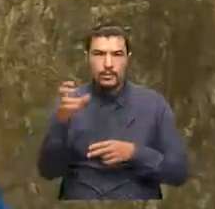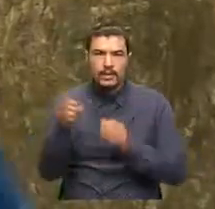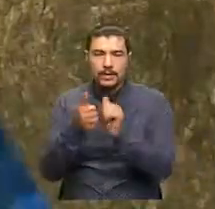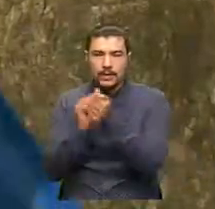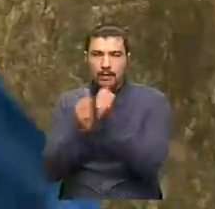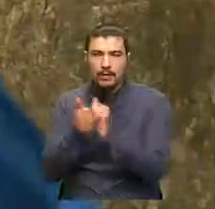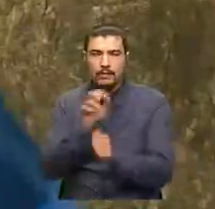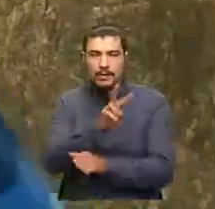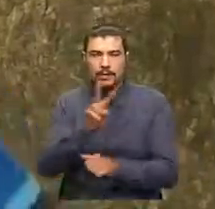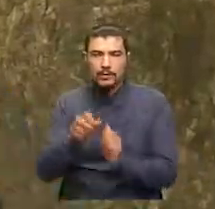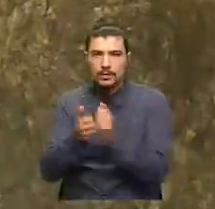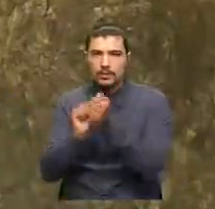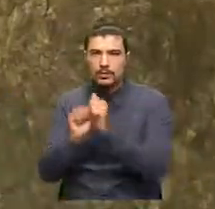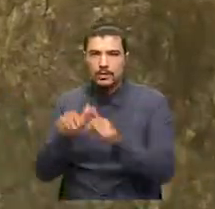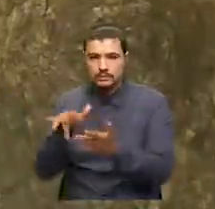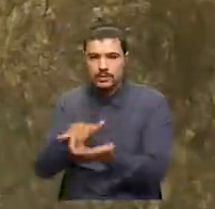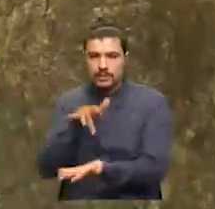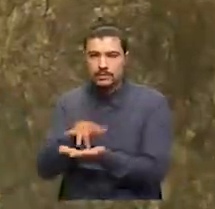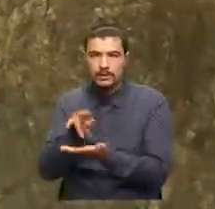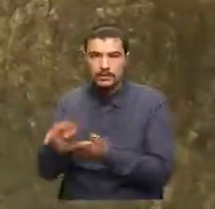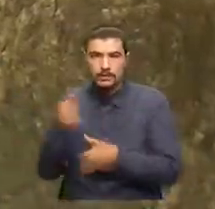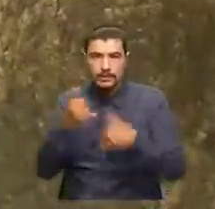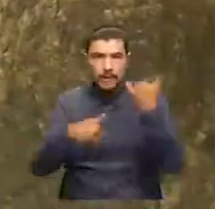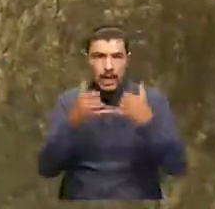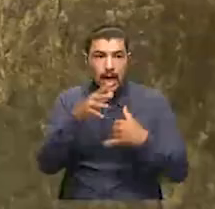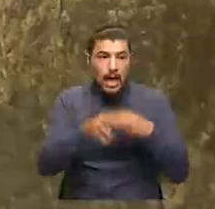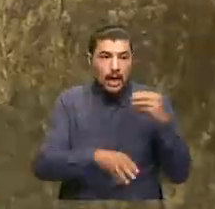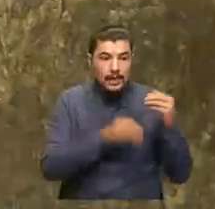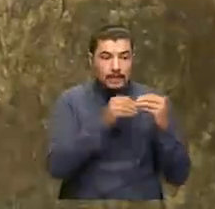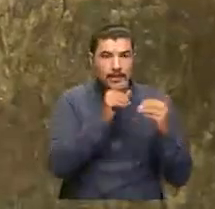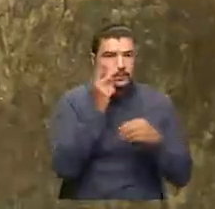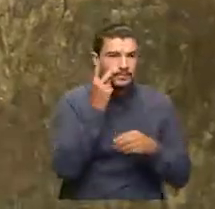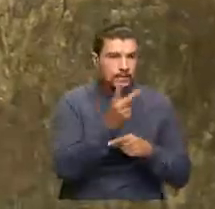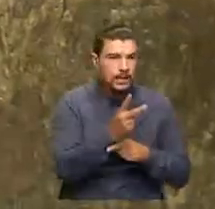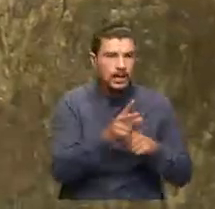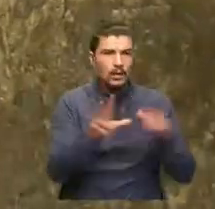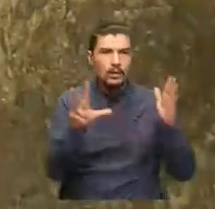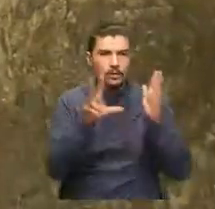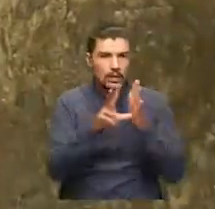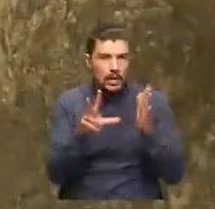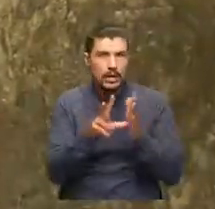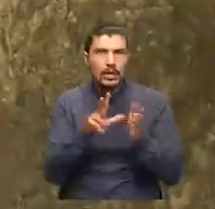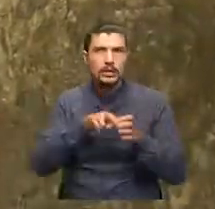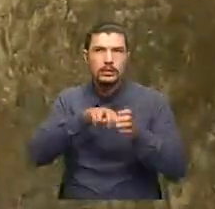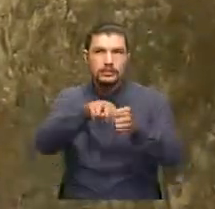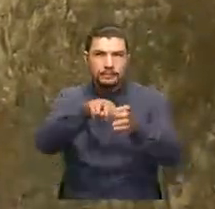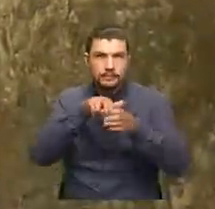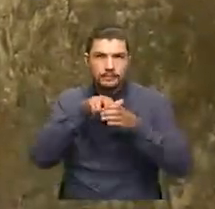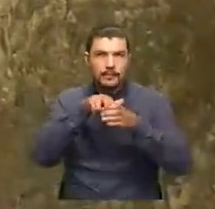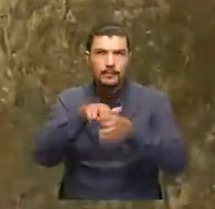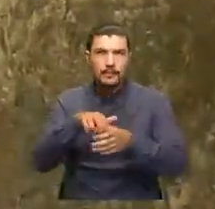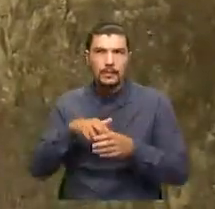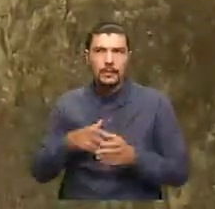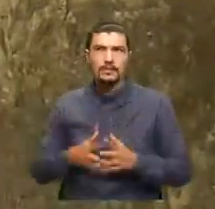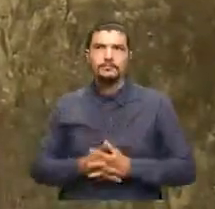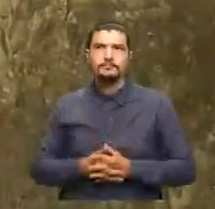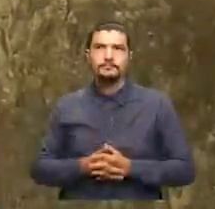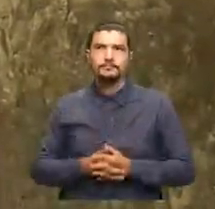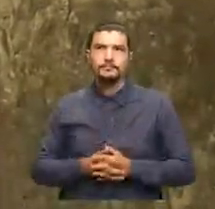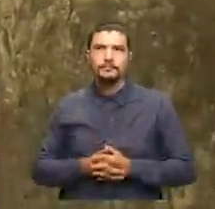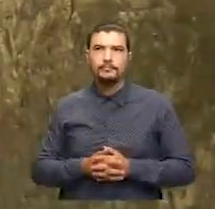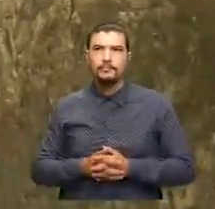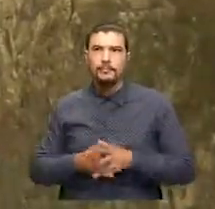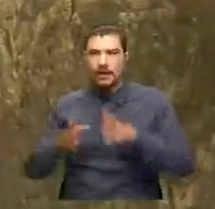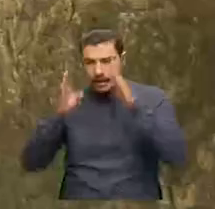tenemos, 22 disciplinas que tenemos. Y también está mirando la parte de alojamiento, la parte de transporte, la parte